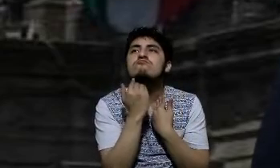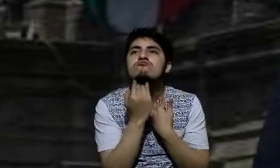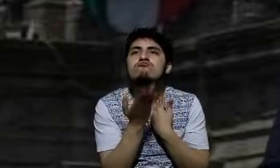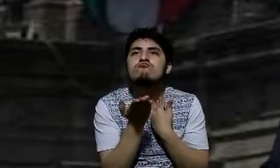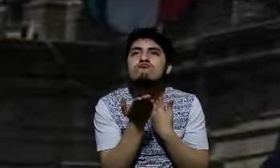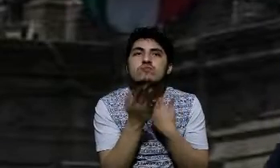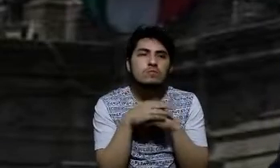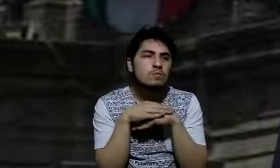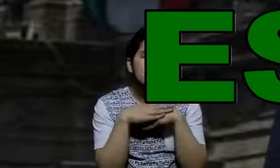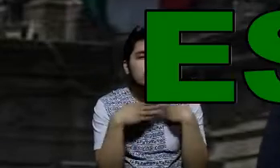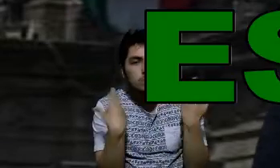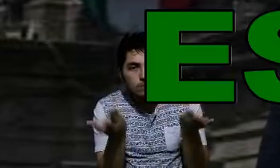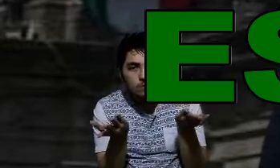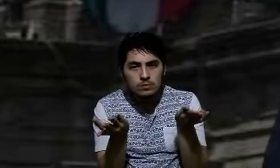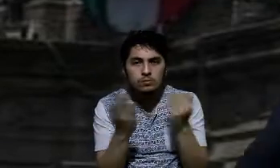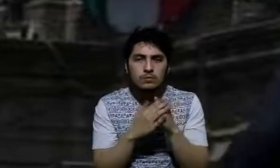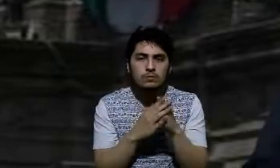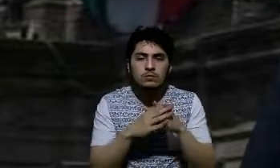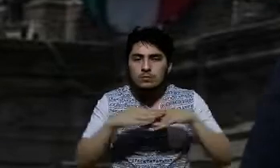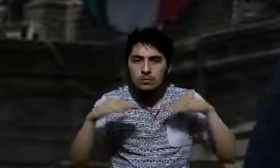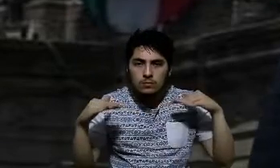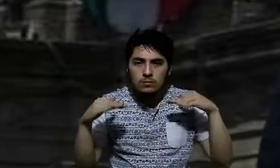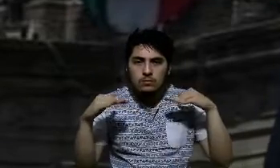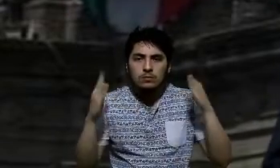amigos, mis nuevos esclavos.